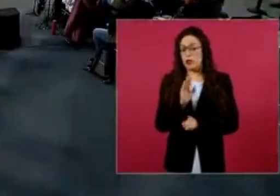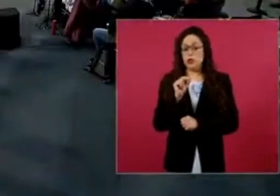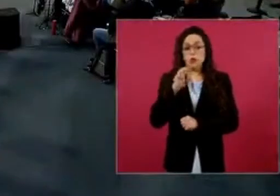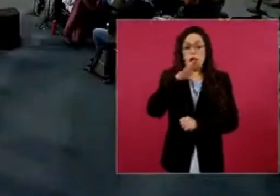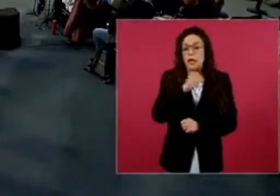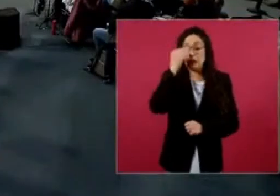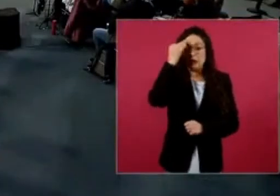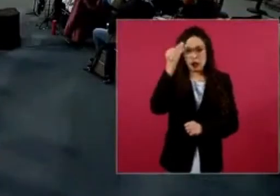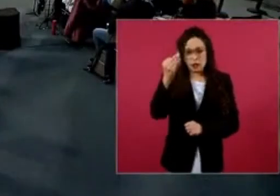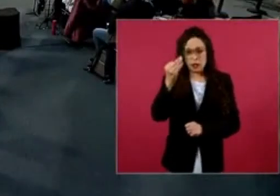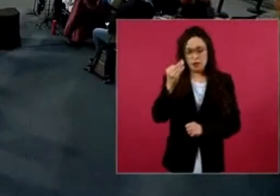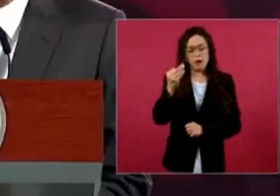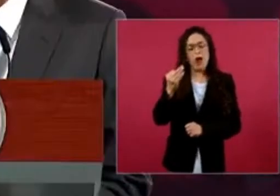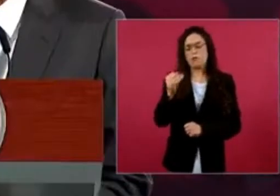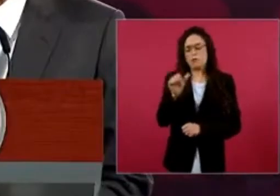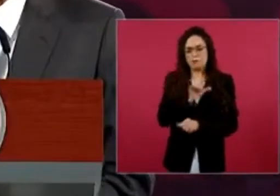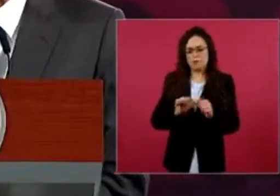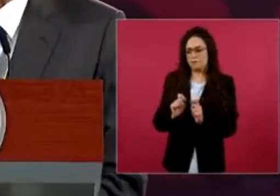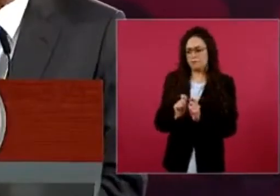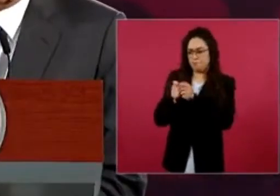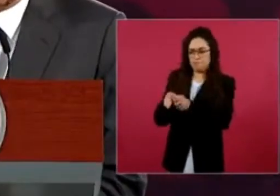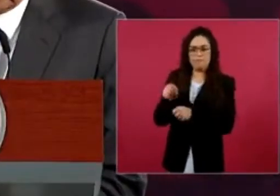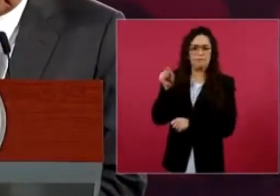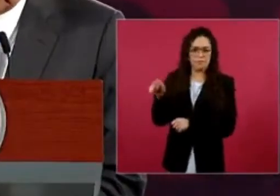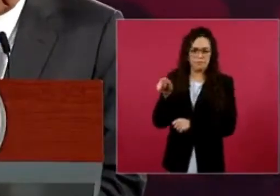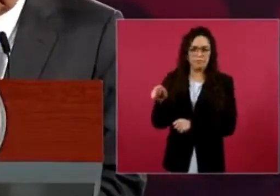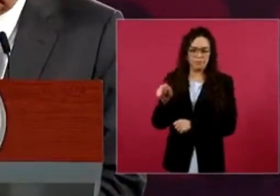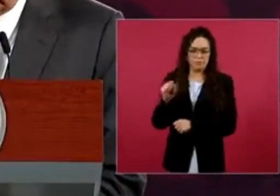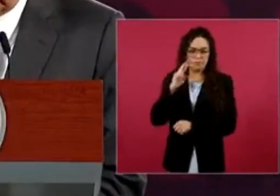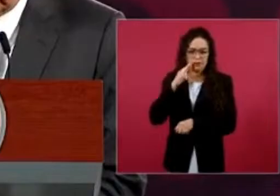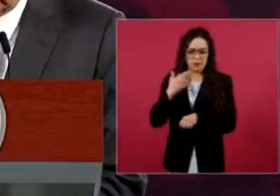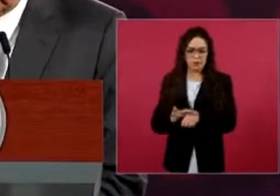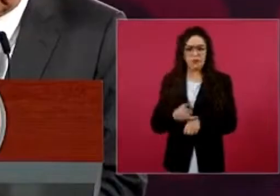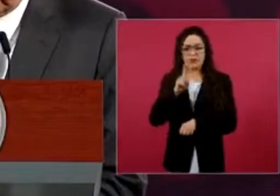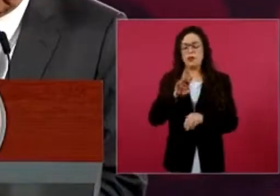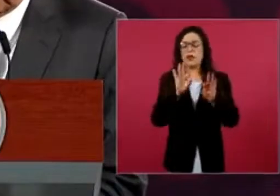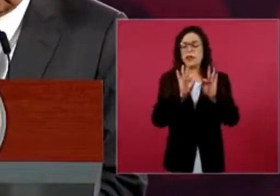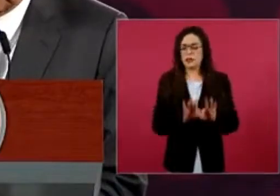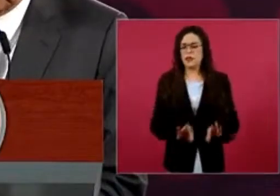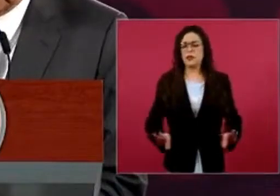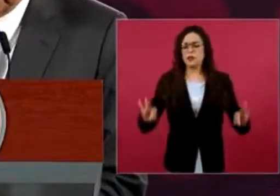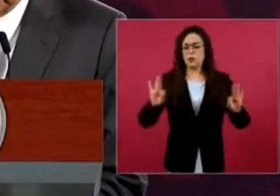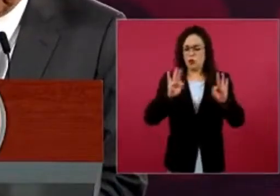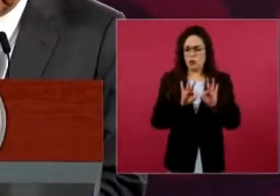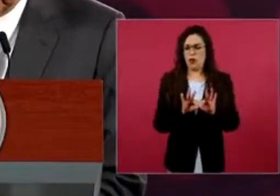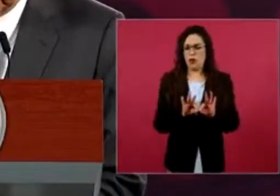importante que todos los mexicanos